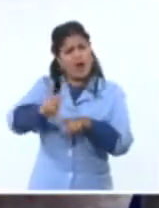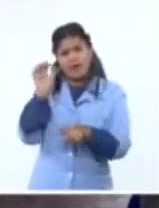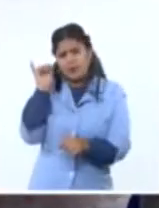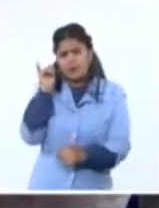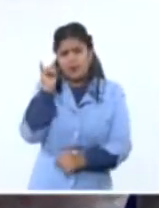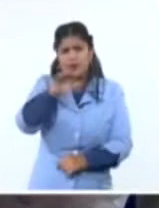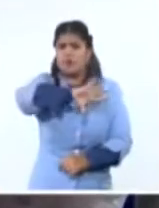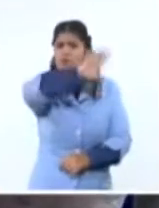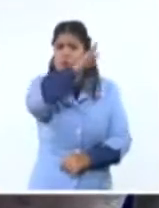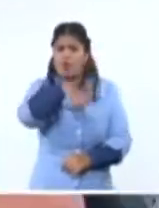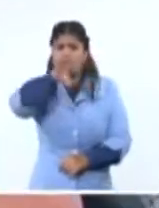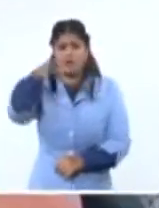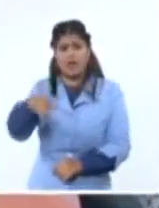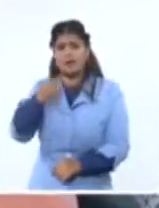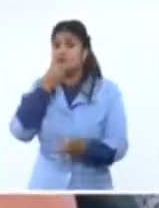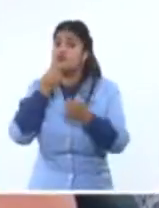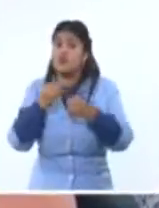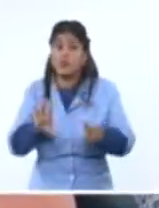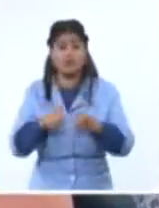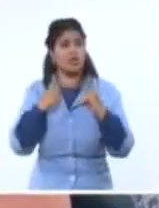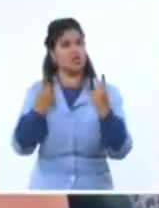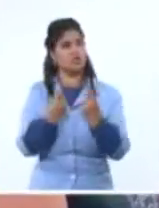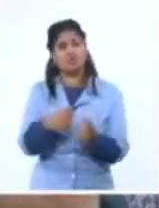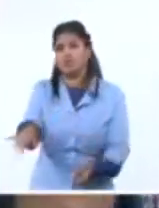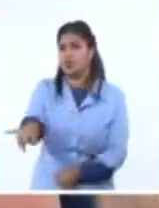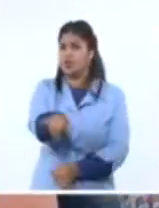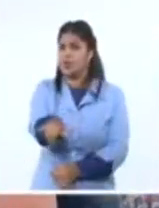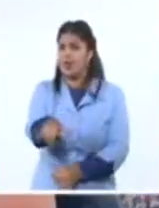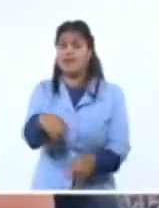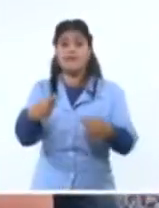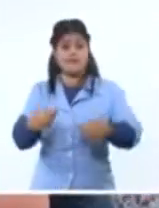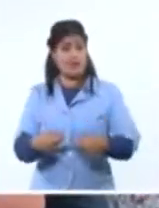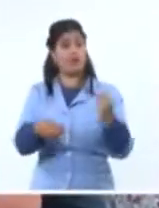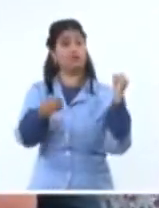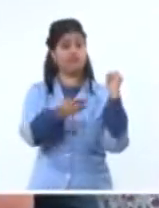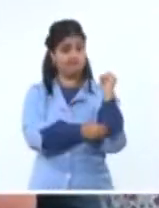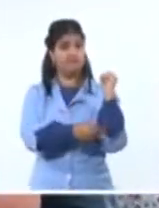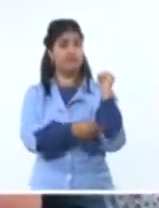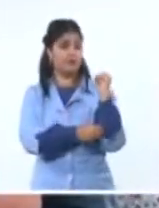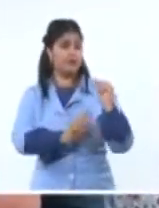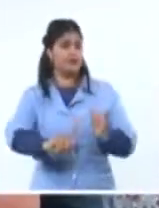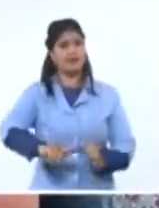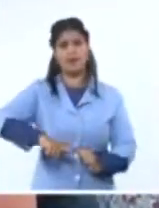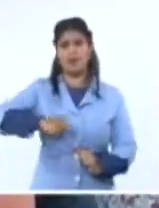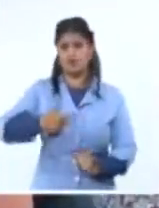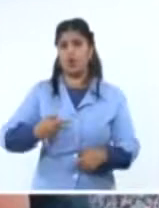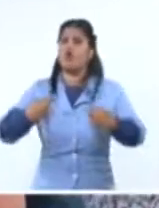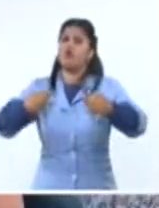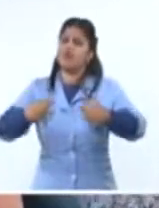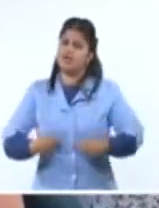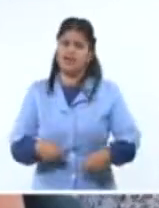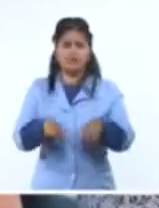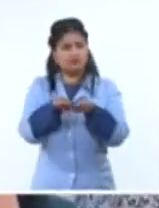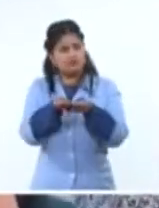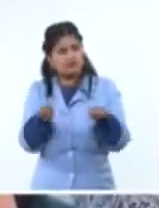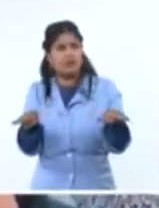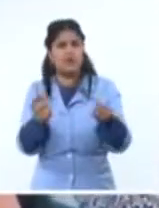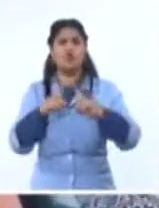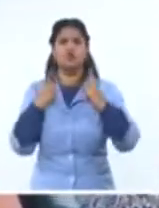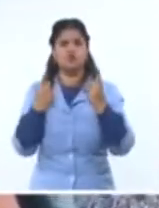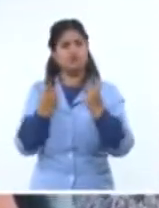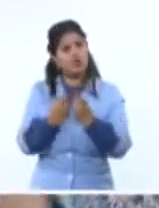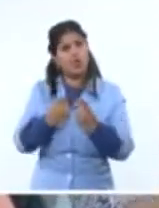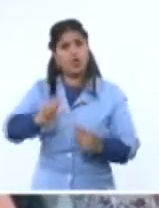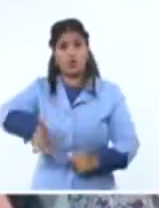de transformación social. Es la cultura convertida de verdad en un derecho de nuestro pueblo. Son los